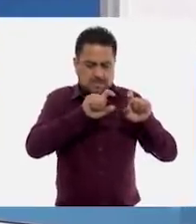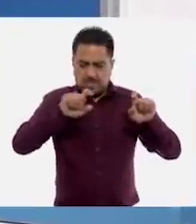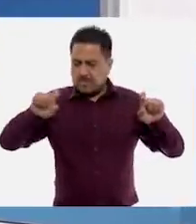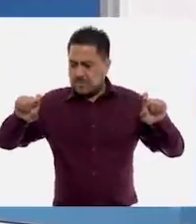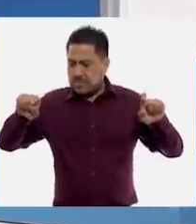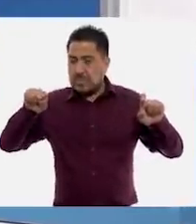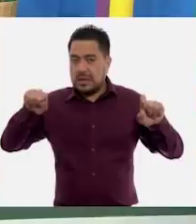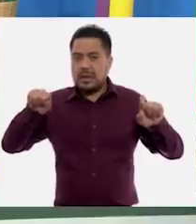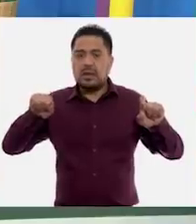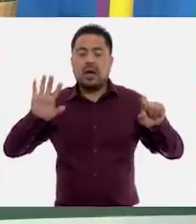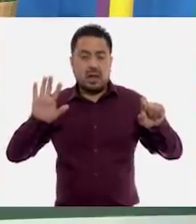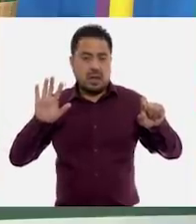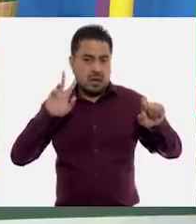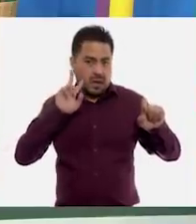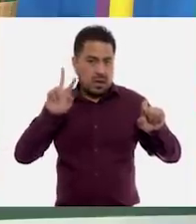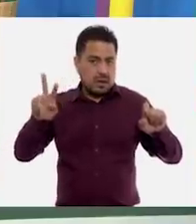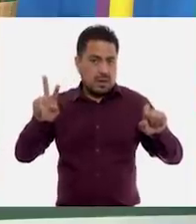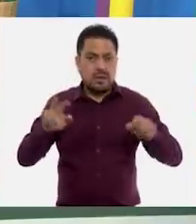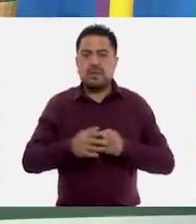tabla? ¿Ya la viste?